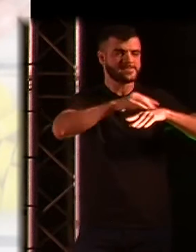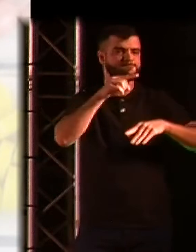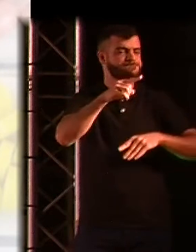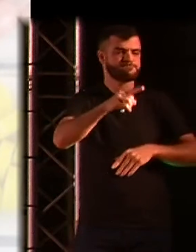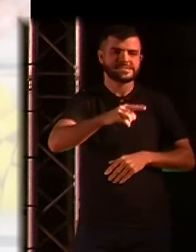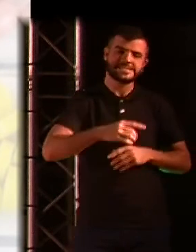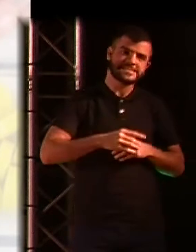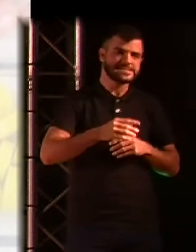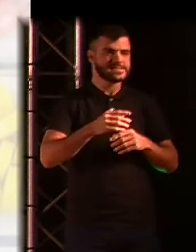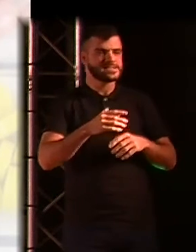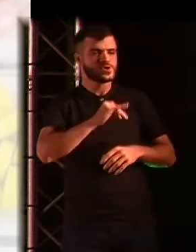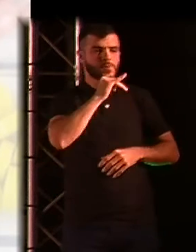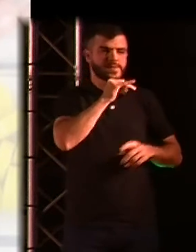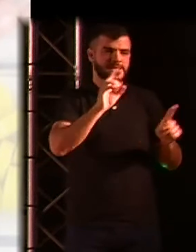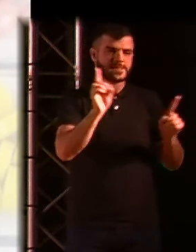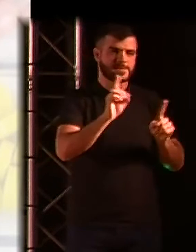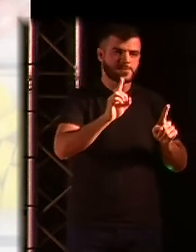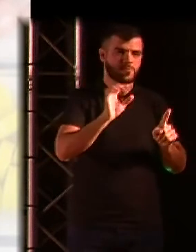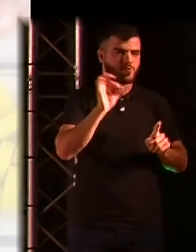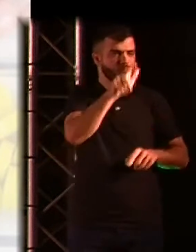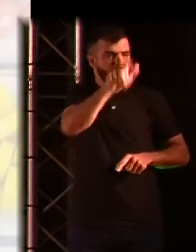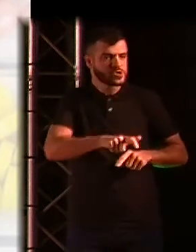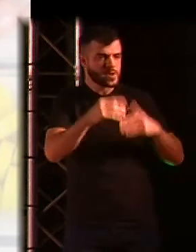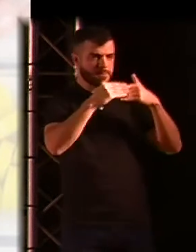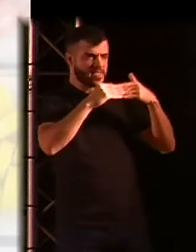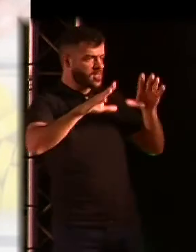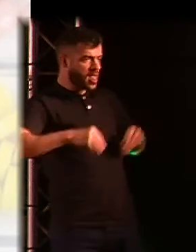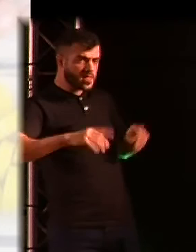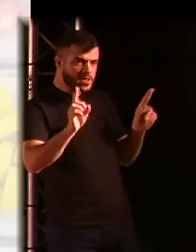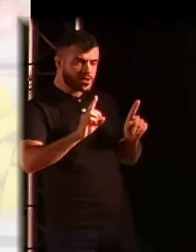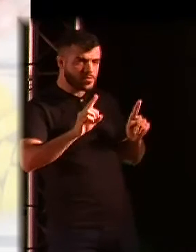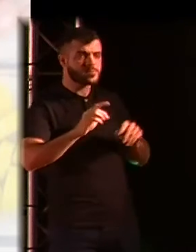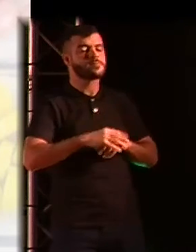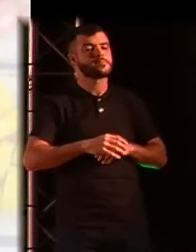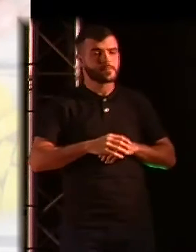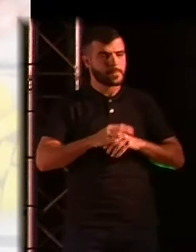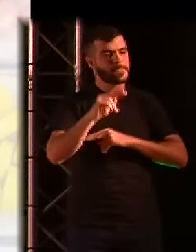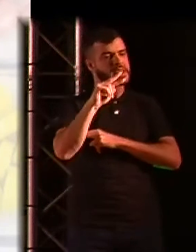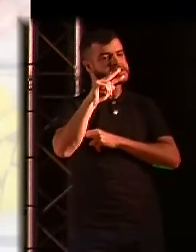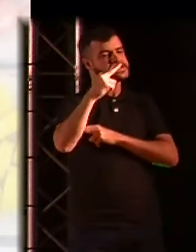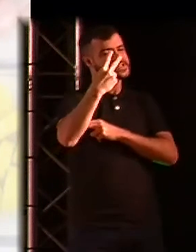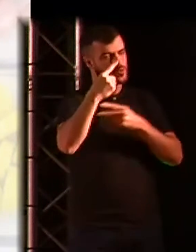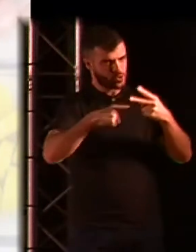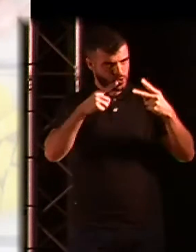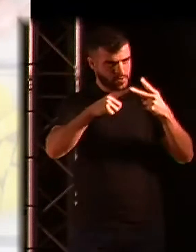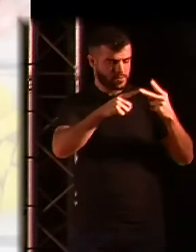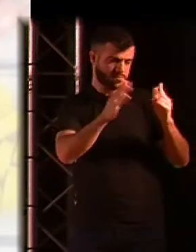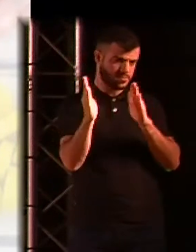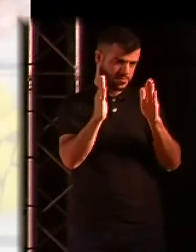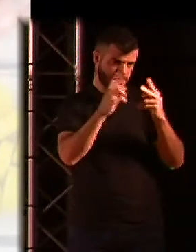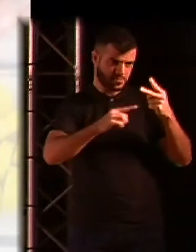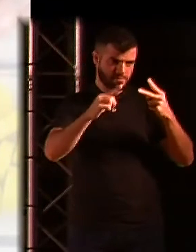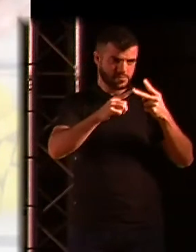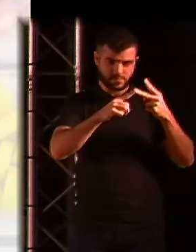sido satisfactoria o el paciente no la acepta, pues subimos a un escalón superior.